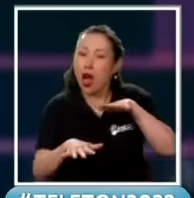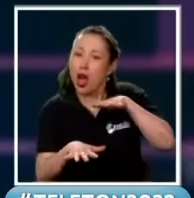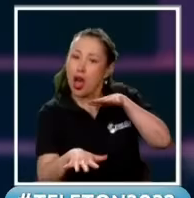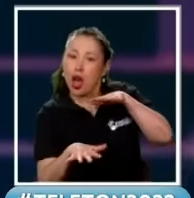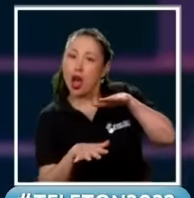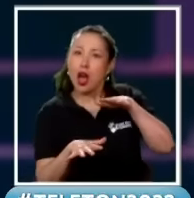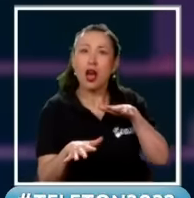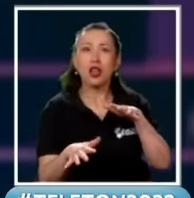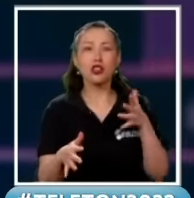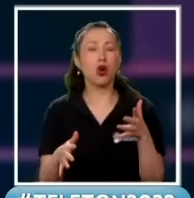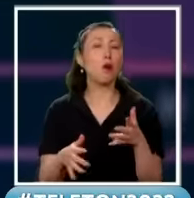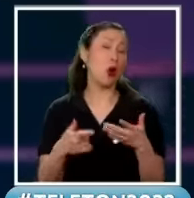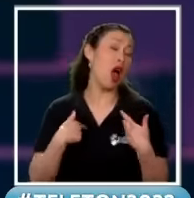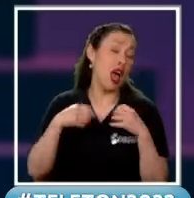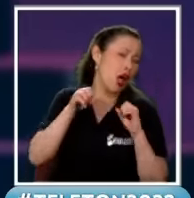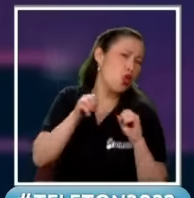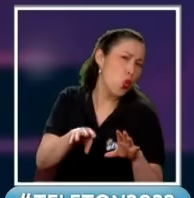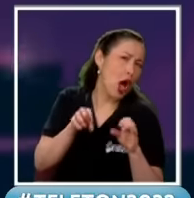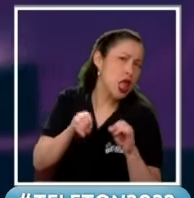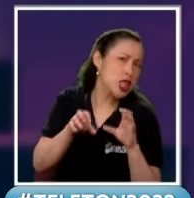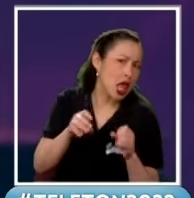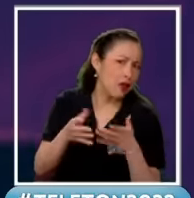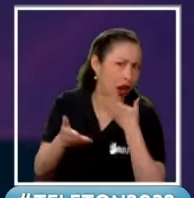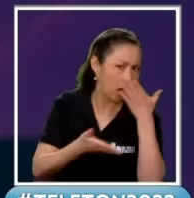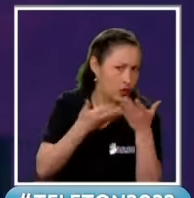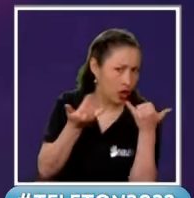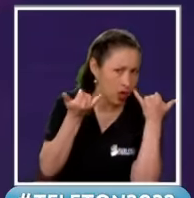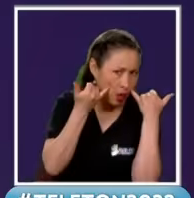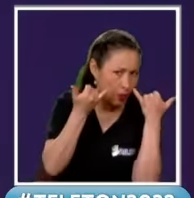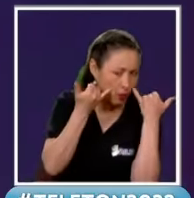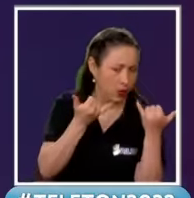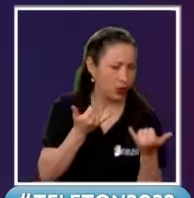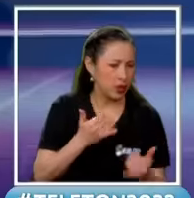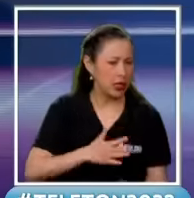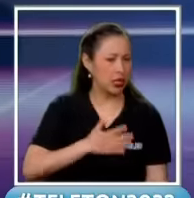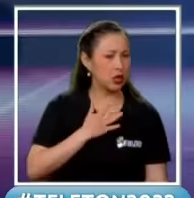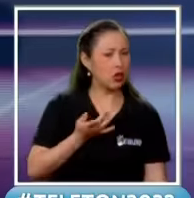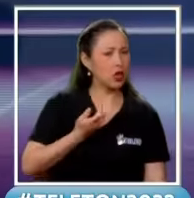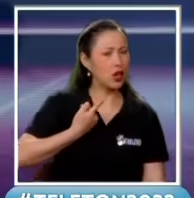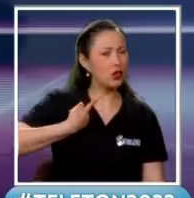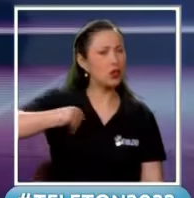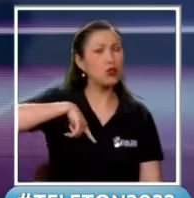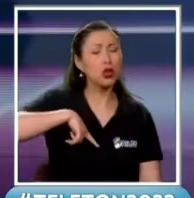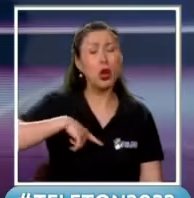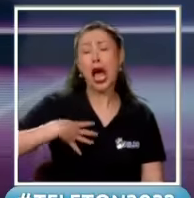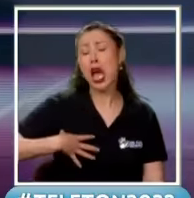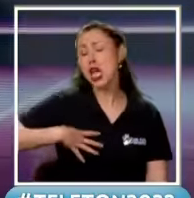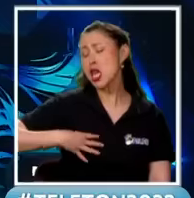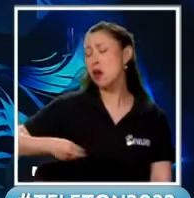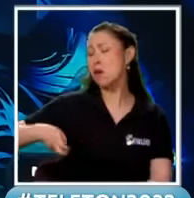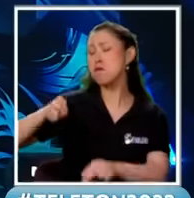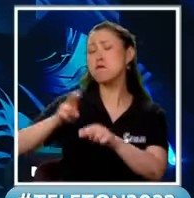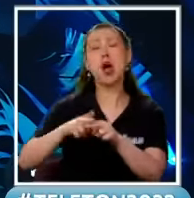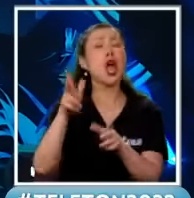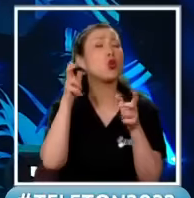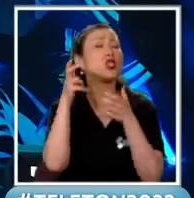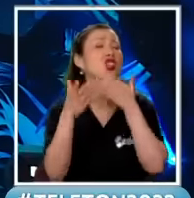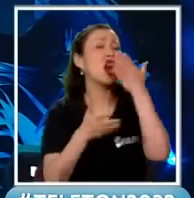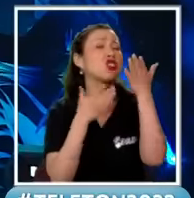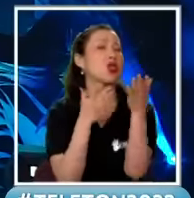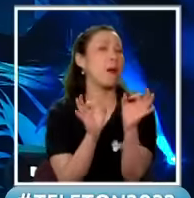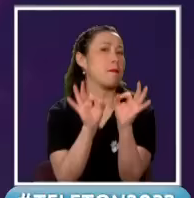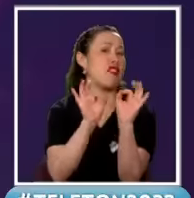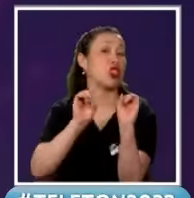como educativas, como que... Siento que nosotros podemos dejar solo a nuestros hijos tranquilos. Con Bad Bunny va a estar todo bien.